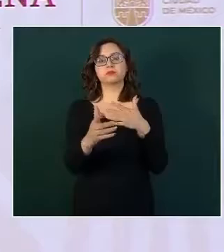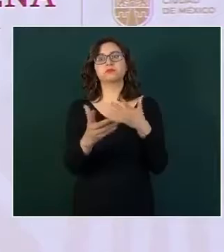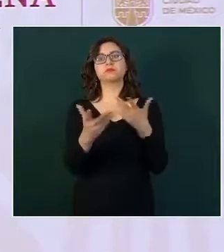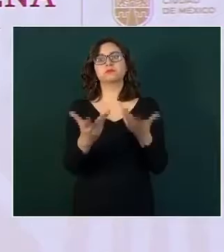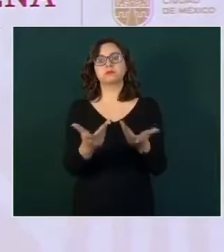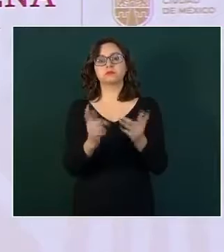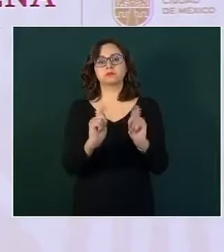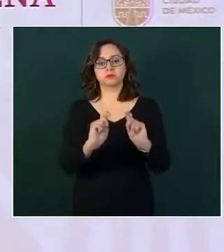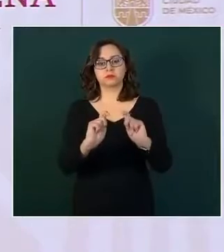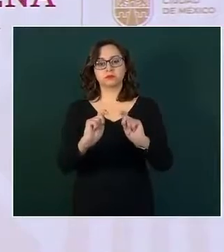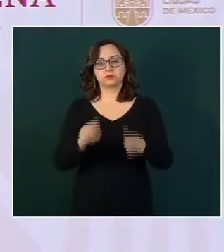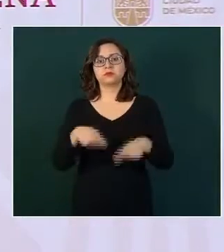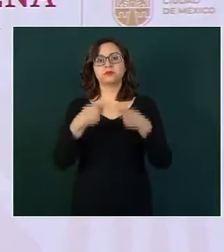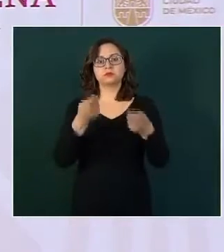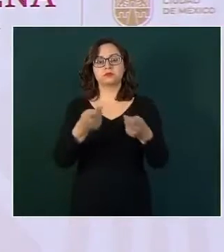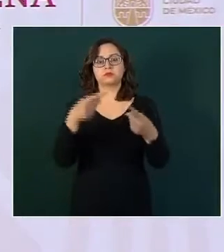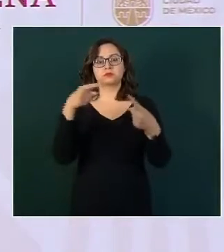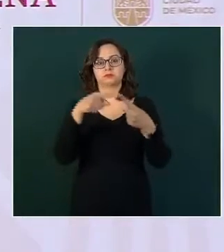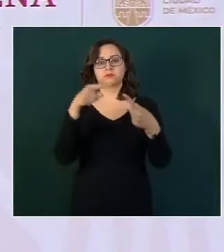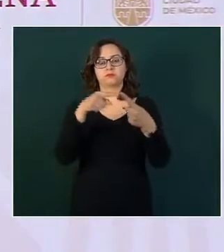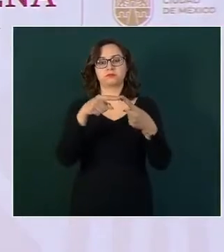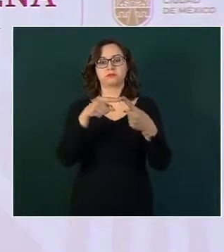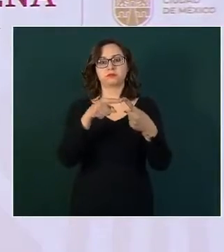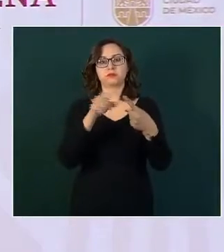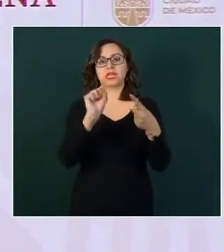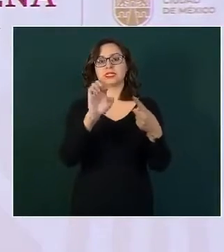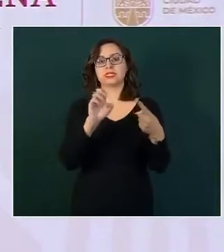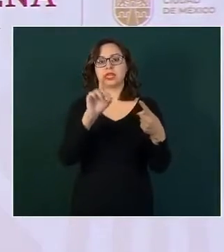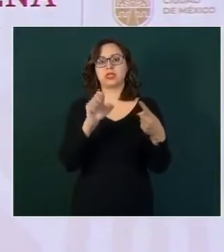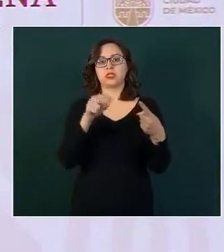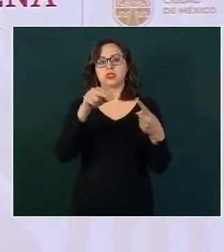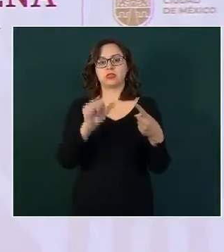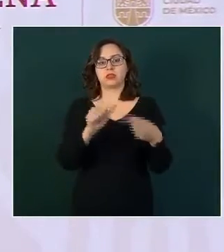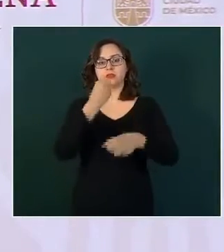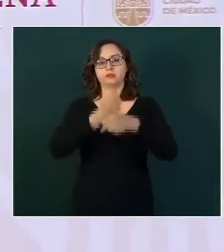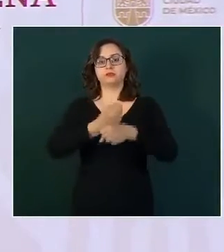al secretario de la Defensa